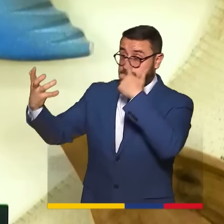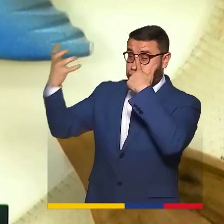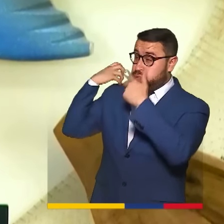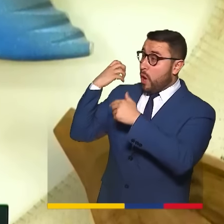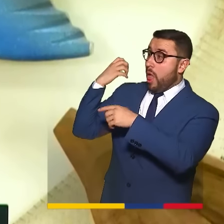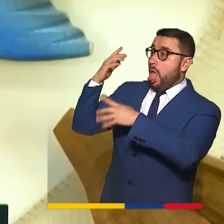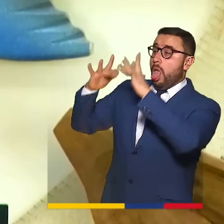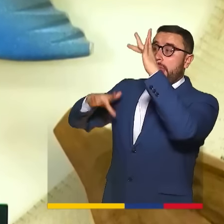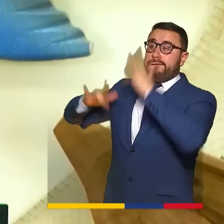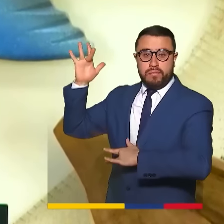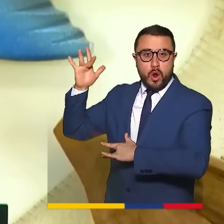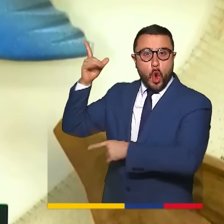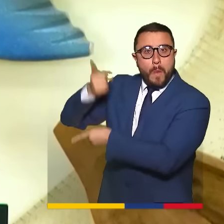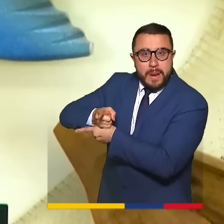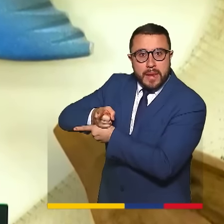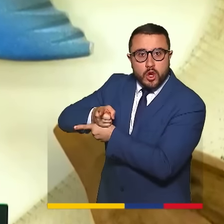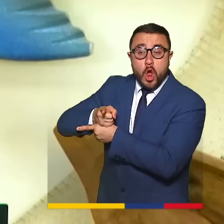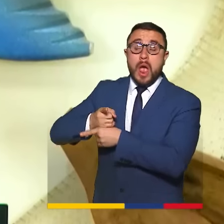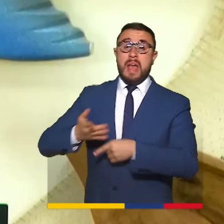Justicia donde hubo esclavitud,